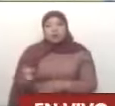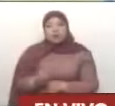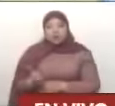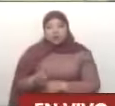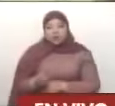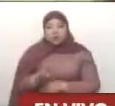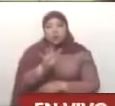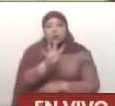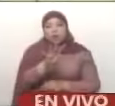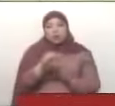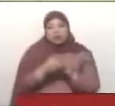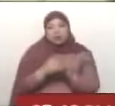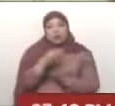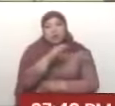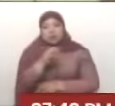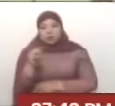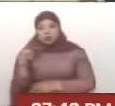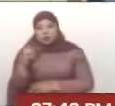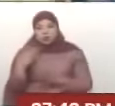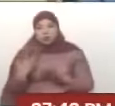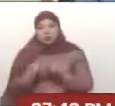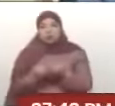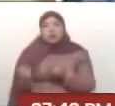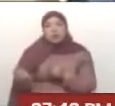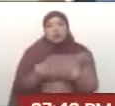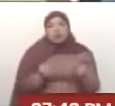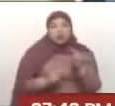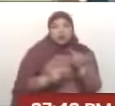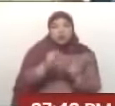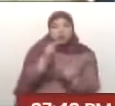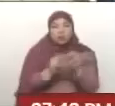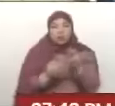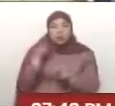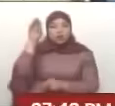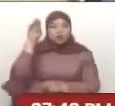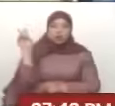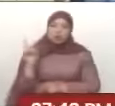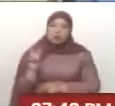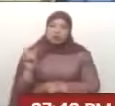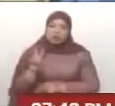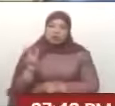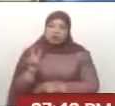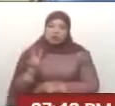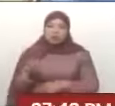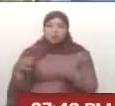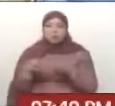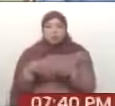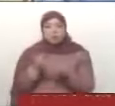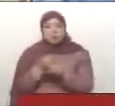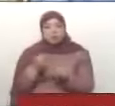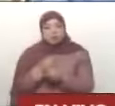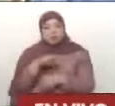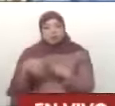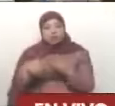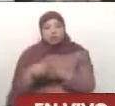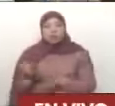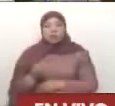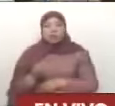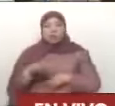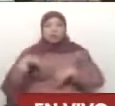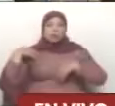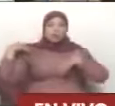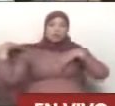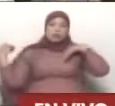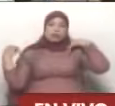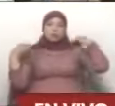en los 4.500 circuitos comunales para acompañar el diálogo y la construcción del Plan del Futuro de Venezuela y conformar los equipos de trabajo en todo el territorio. Y saca unas fotos